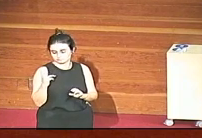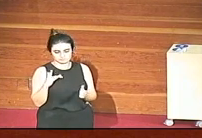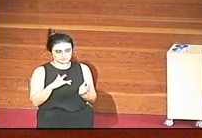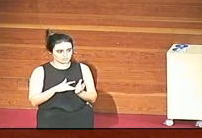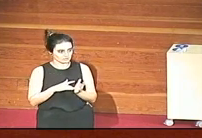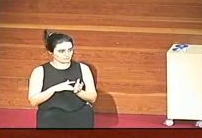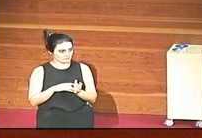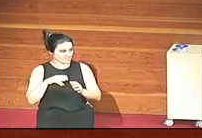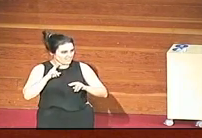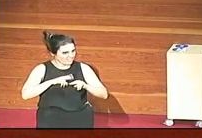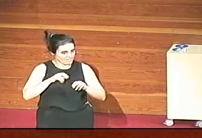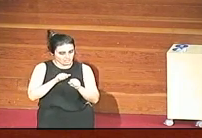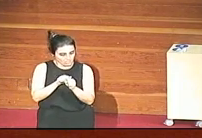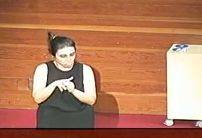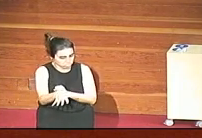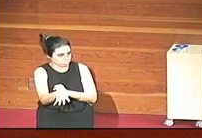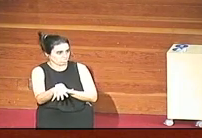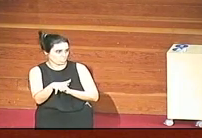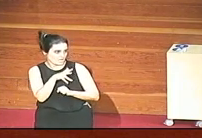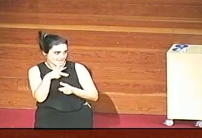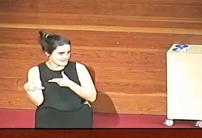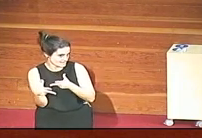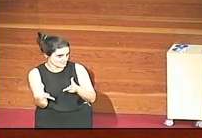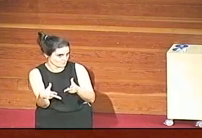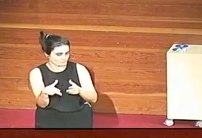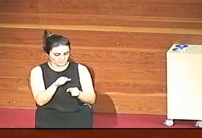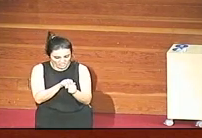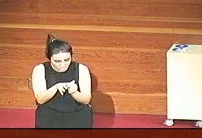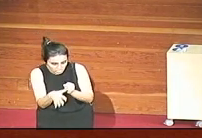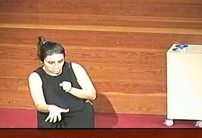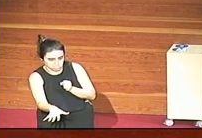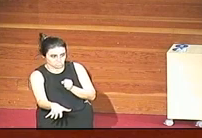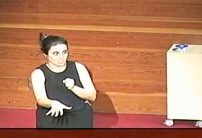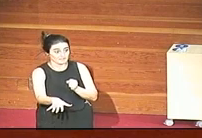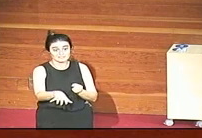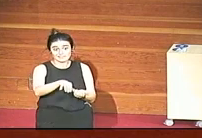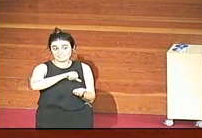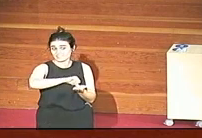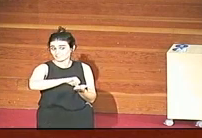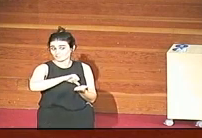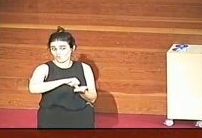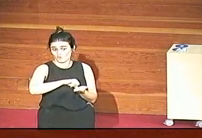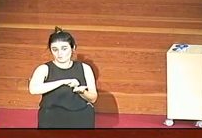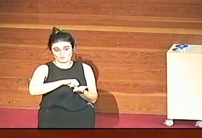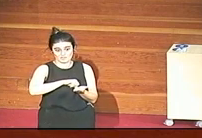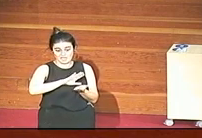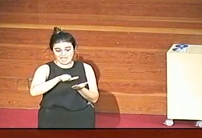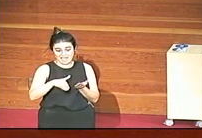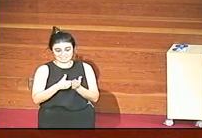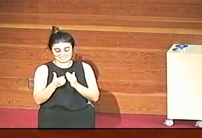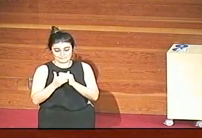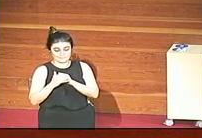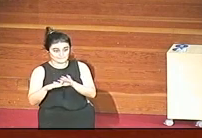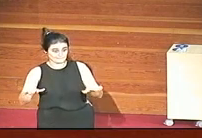al río desde el centro del municipio hasta la playa de la arena hay